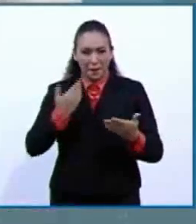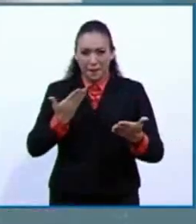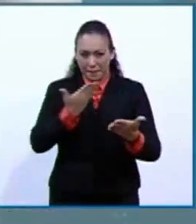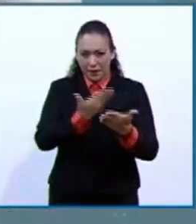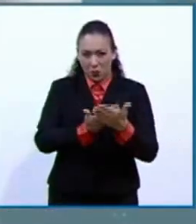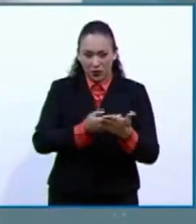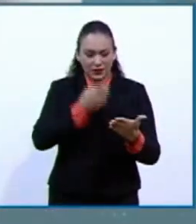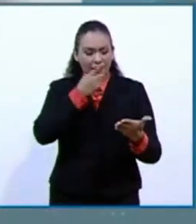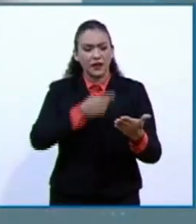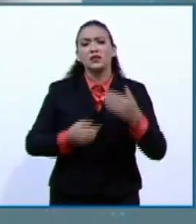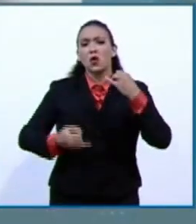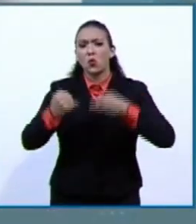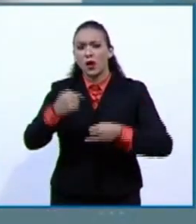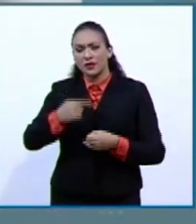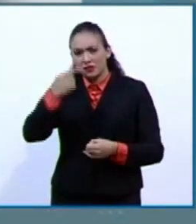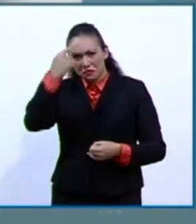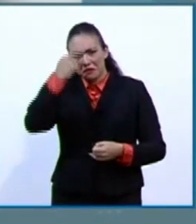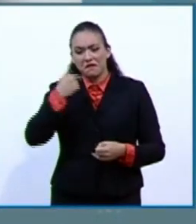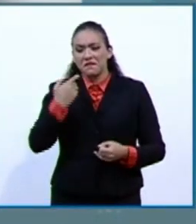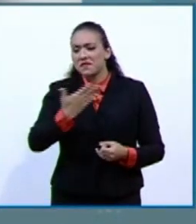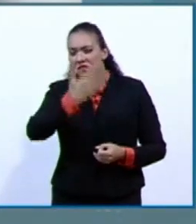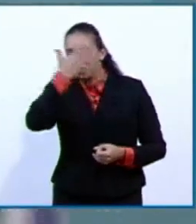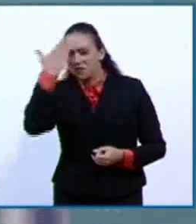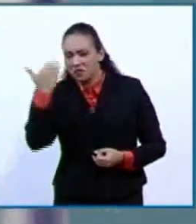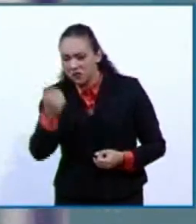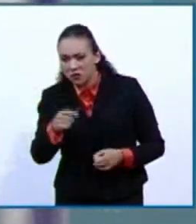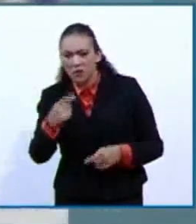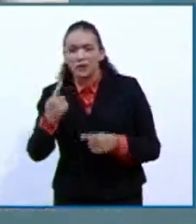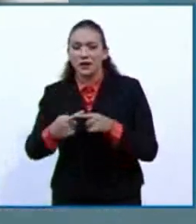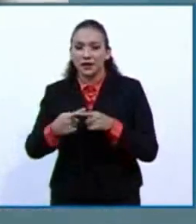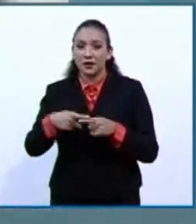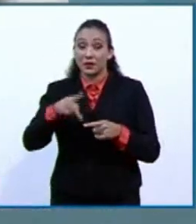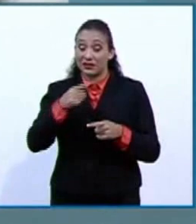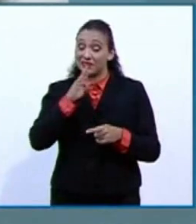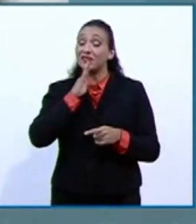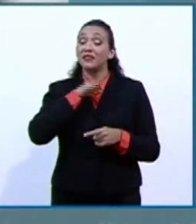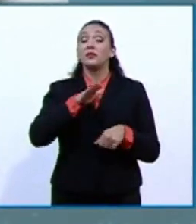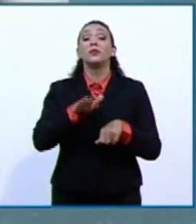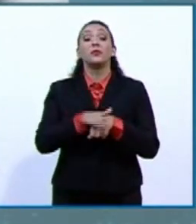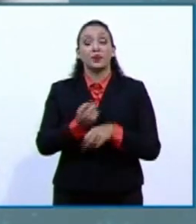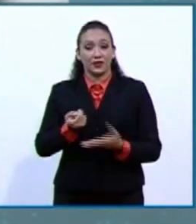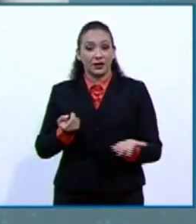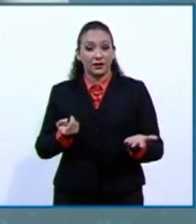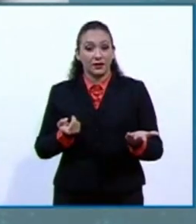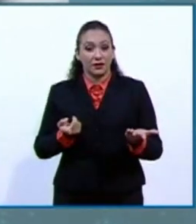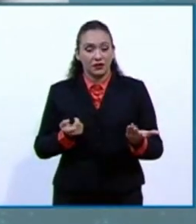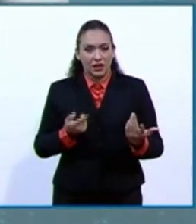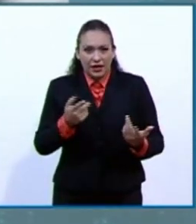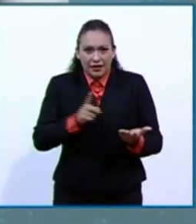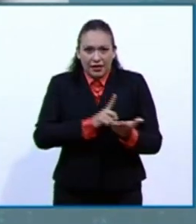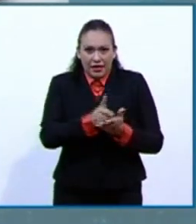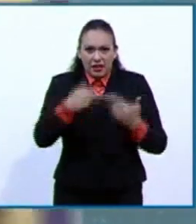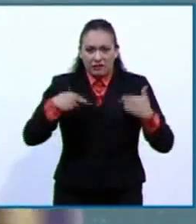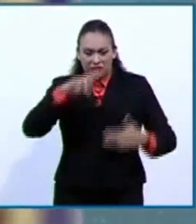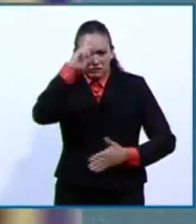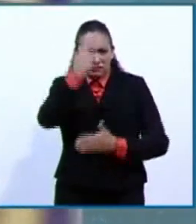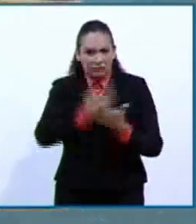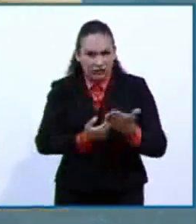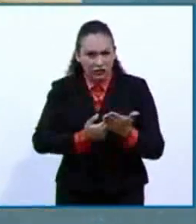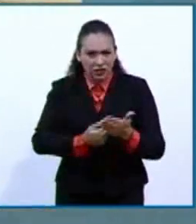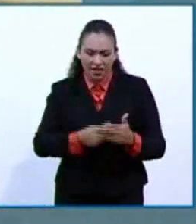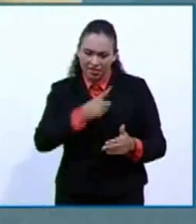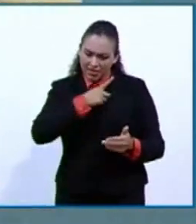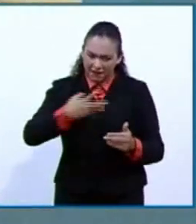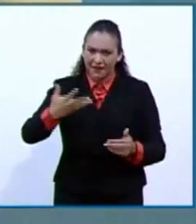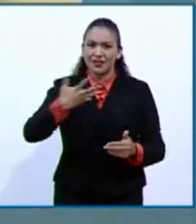recién aprobada reforma judicial, es una amenaza para la justicia, pues representa graves violaciones a derechos humanos, al debido